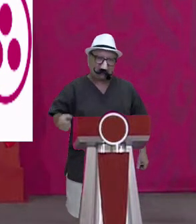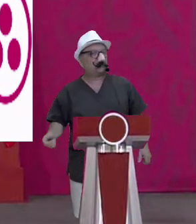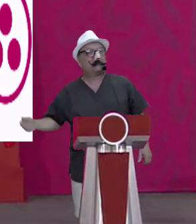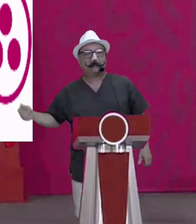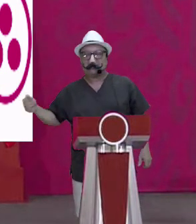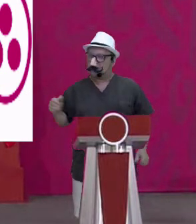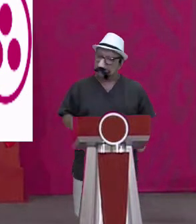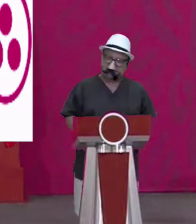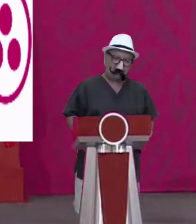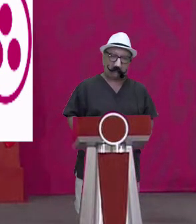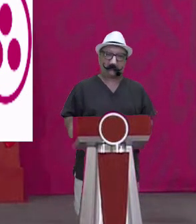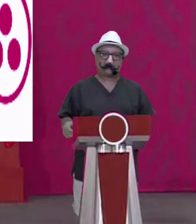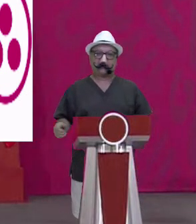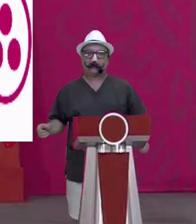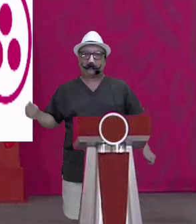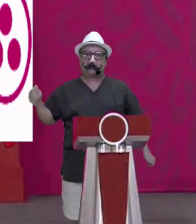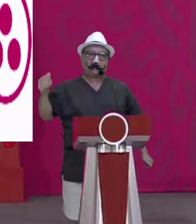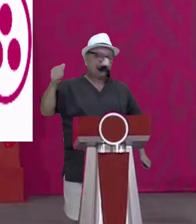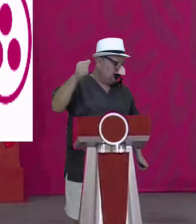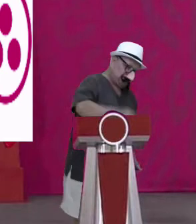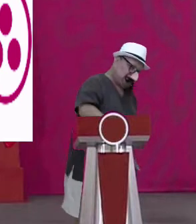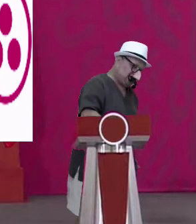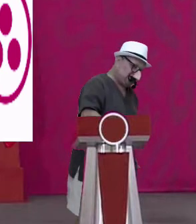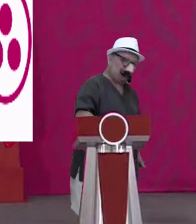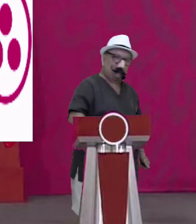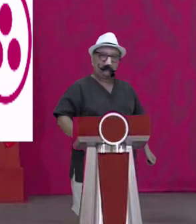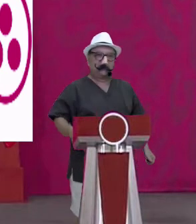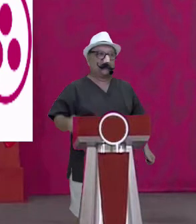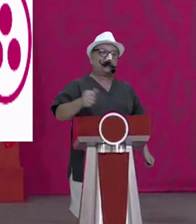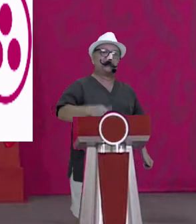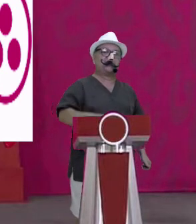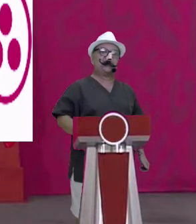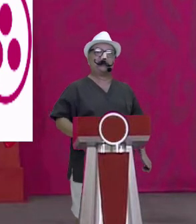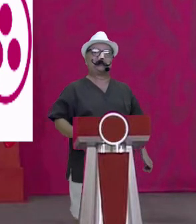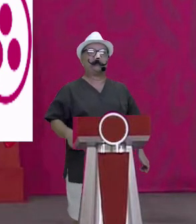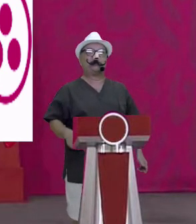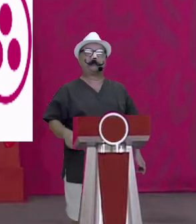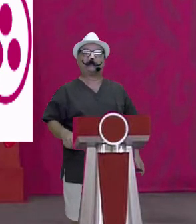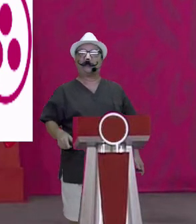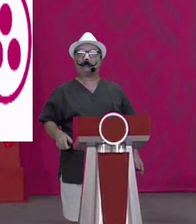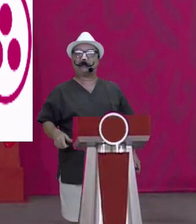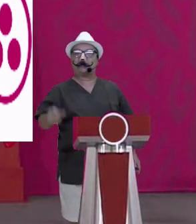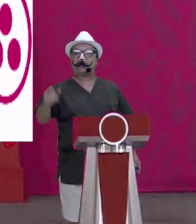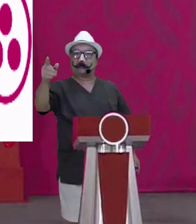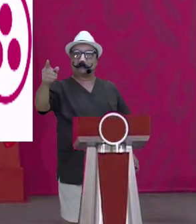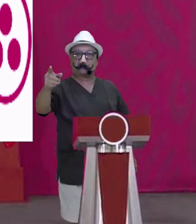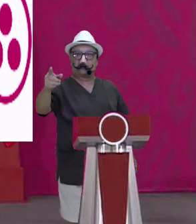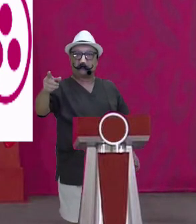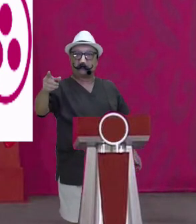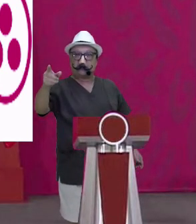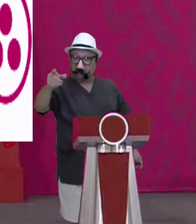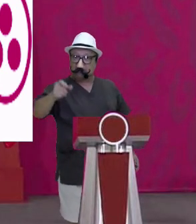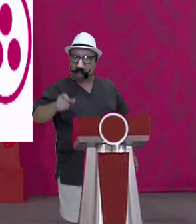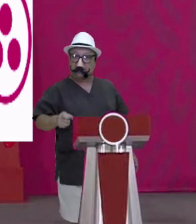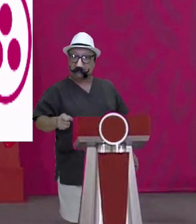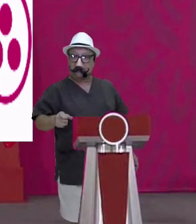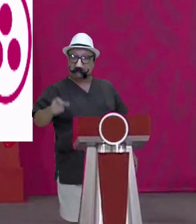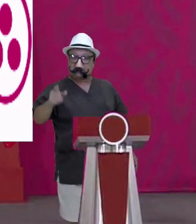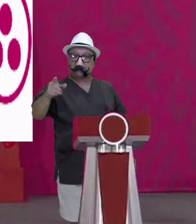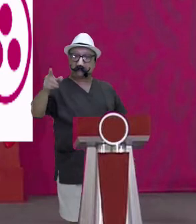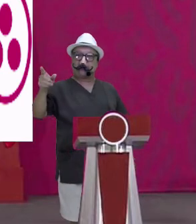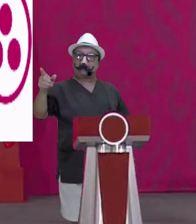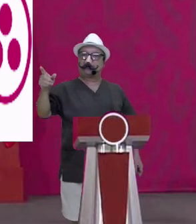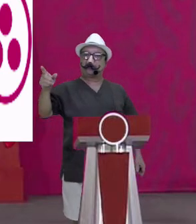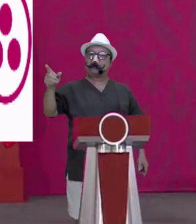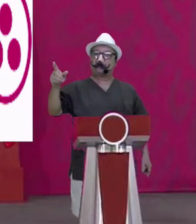Herrera sacó la de dominó, insistió, y entonces ahí no se pudo zafar el presidente y le contestó lo que ustedes